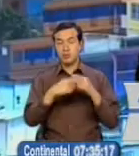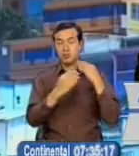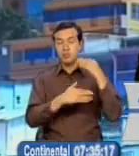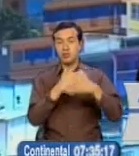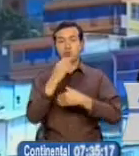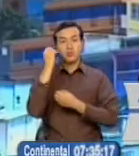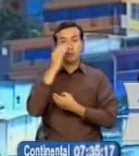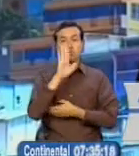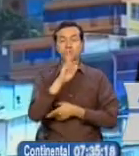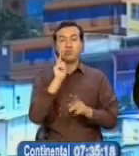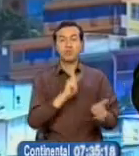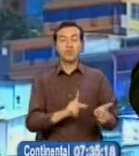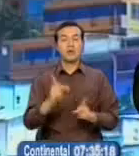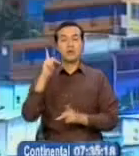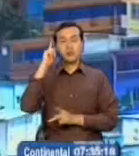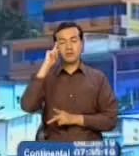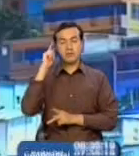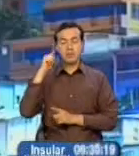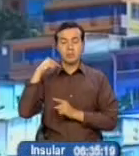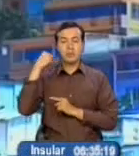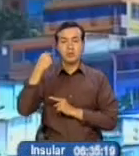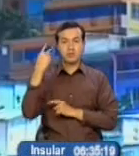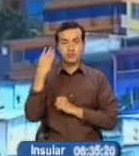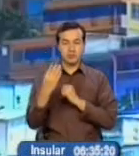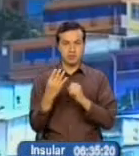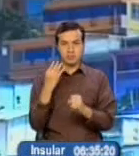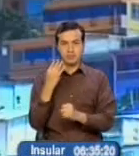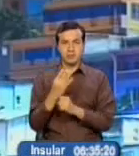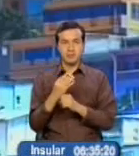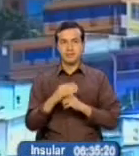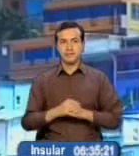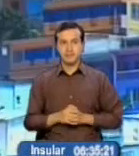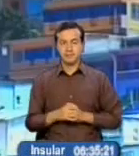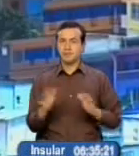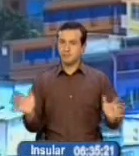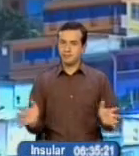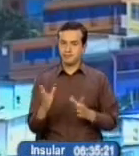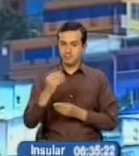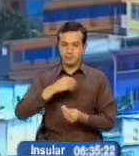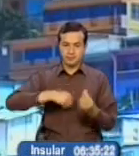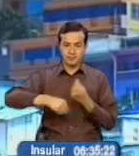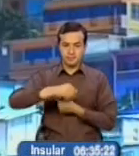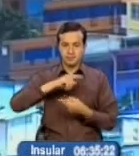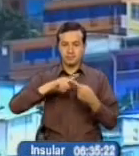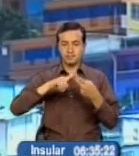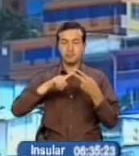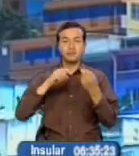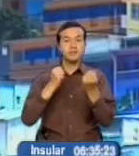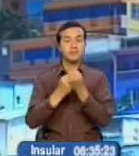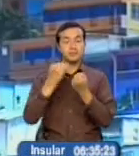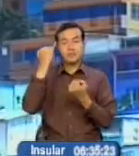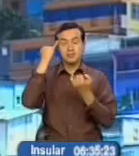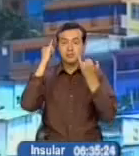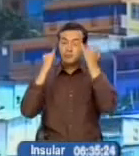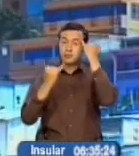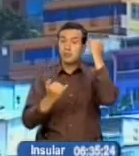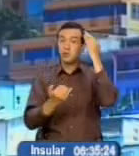de socialización de su plan de gobierno para los próximos 4 años. Incentivar las inversiones, el apoyo al emprendimiento y